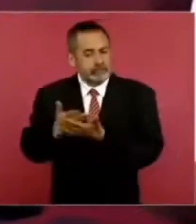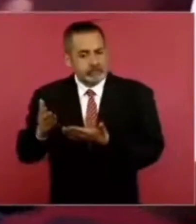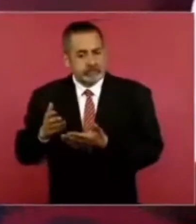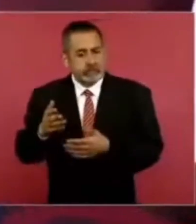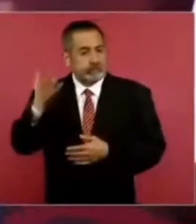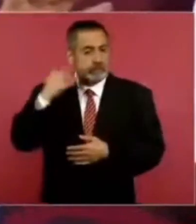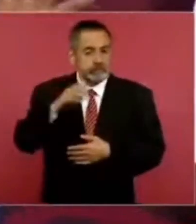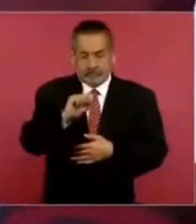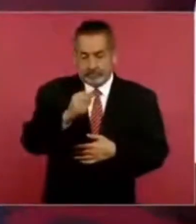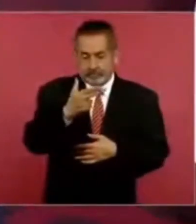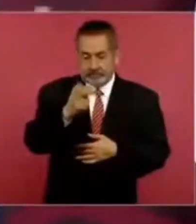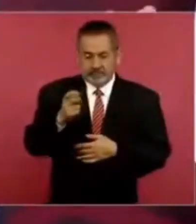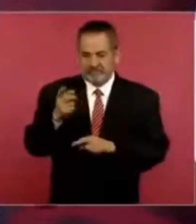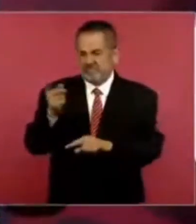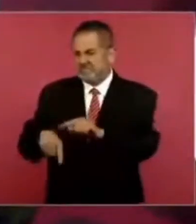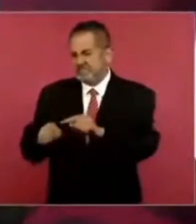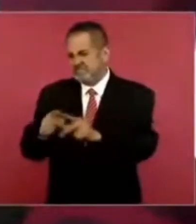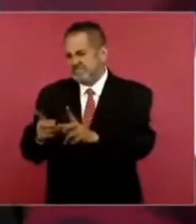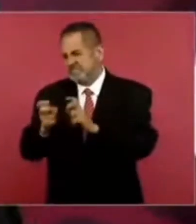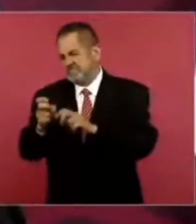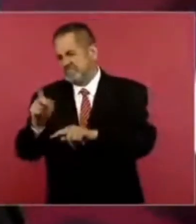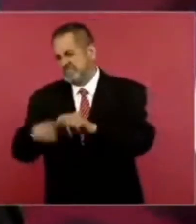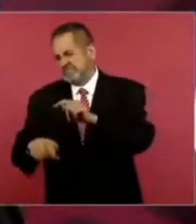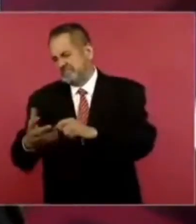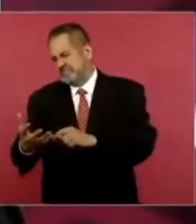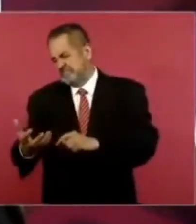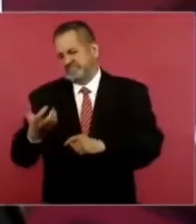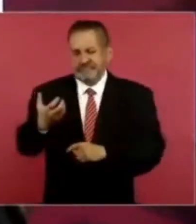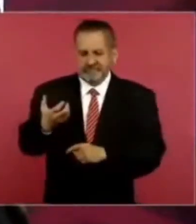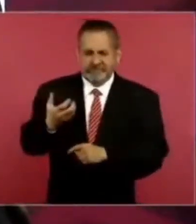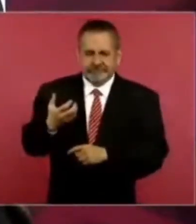Hacienda ordeñaba a Pemex.